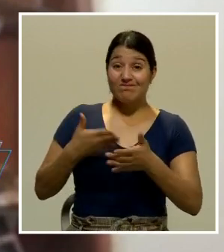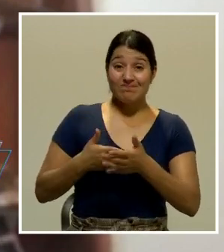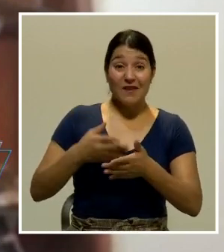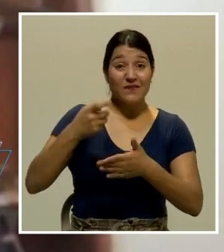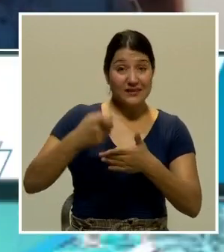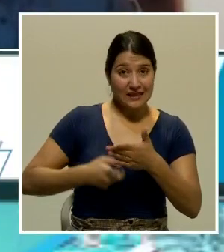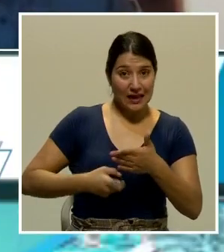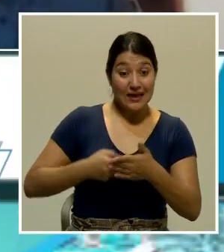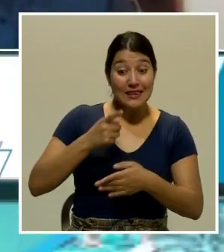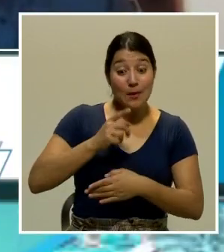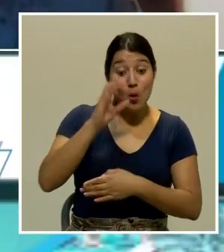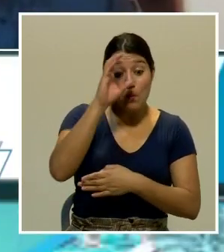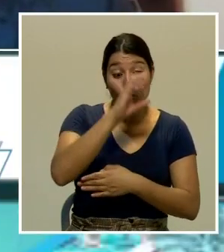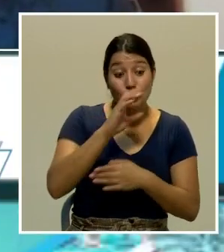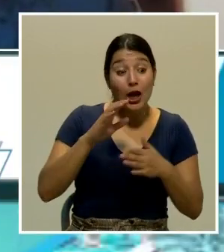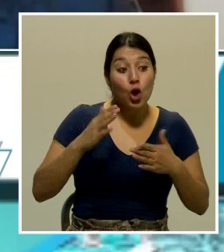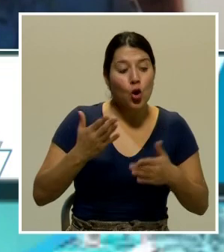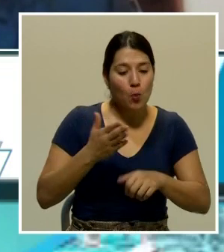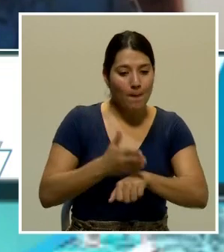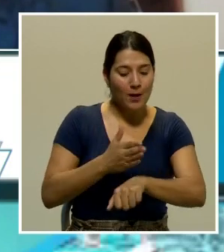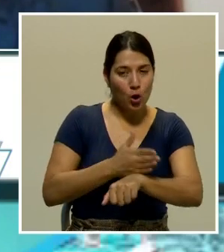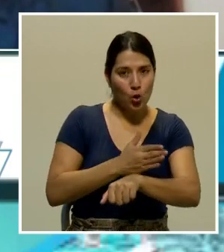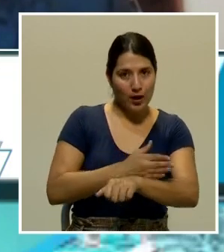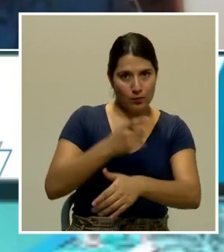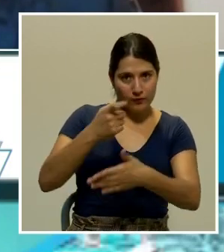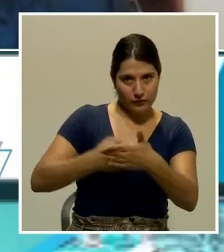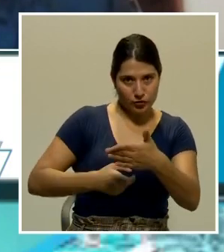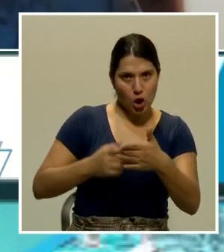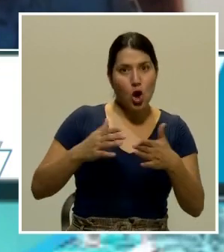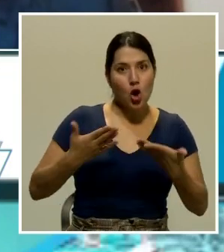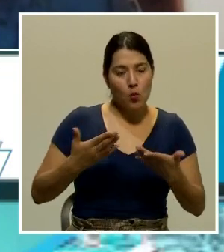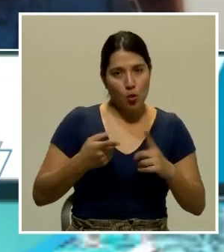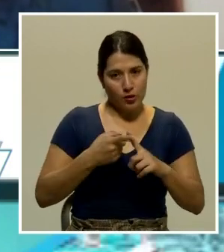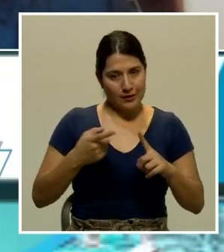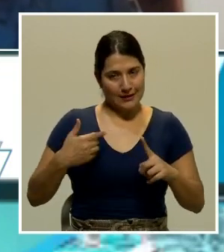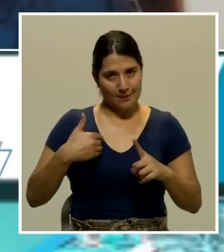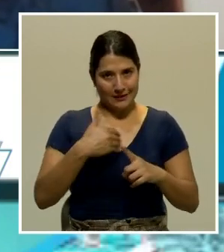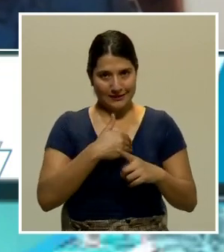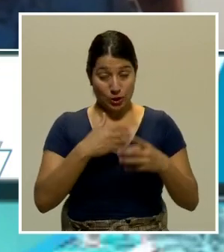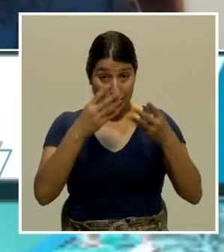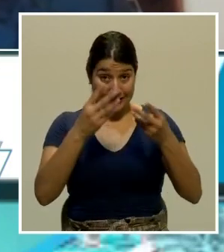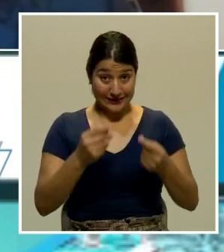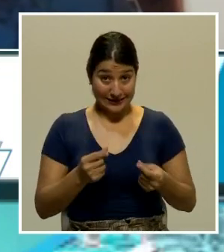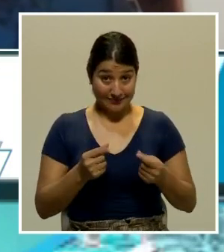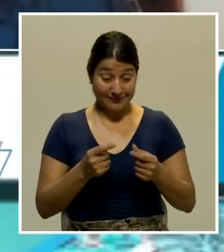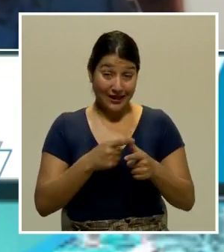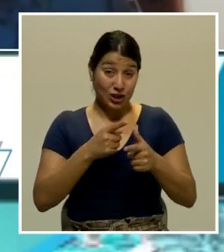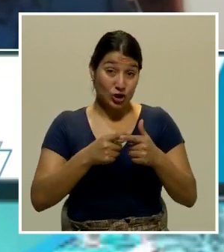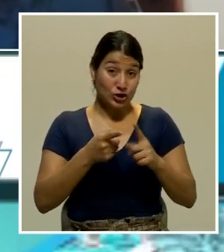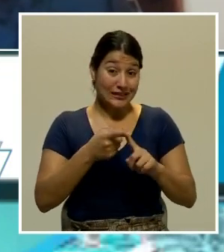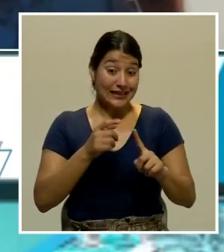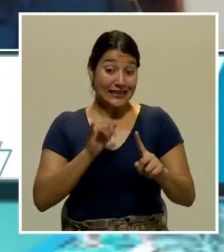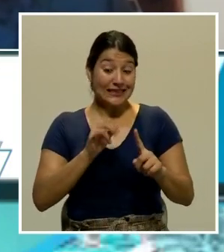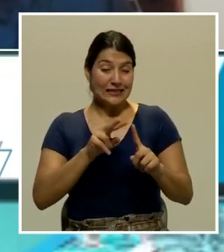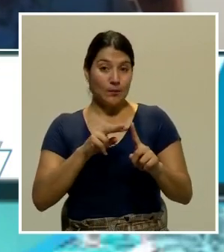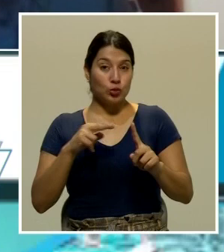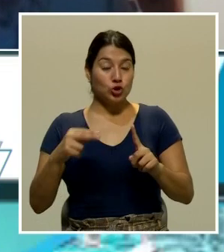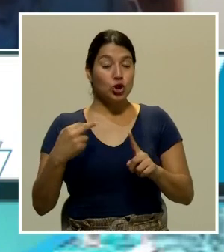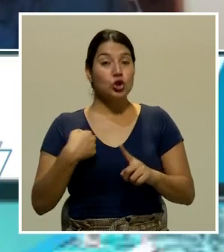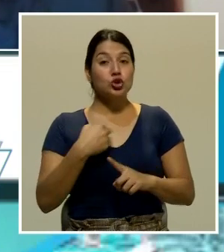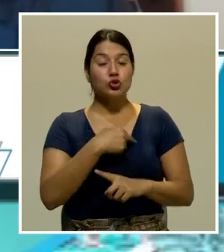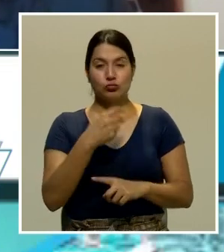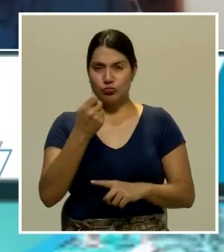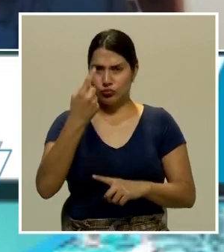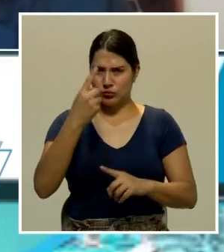financiarlo. Y ese financiamiento viene desde el Ministerio de Hacienda. Así es que desde ese punto de vista estamos claros en que el